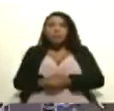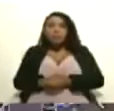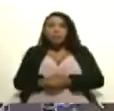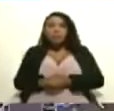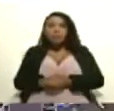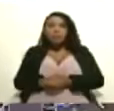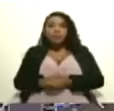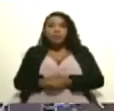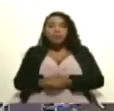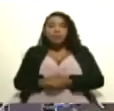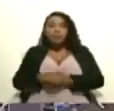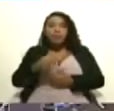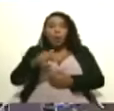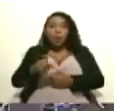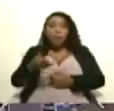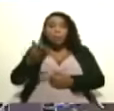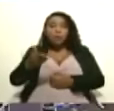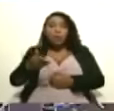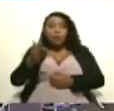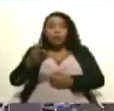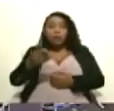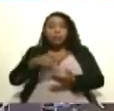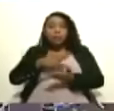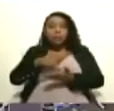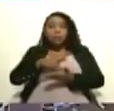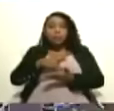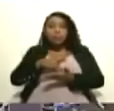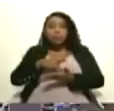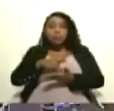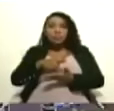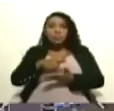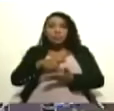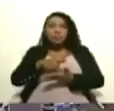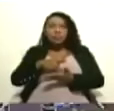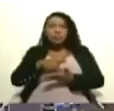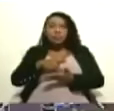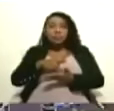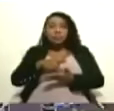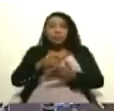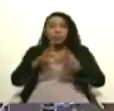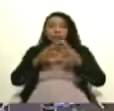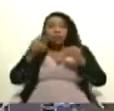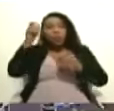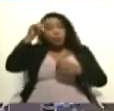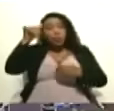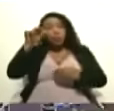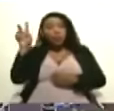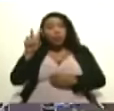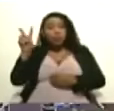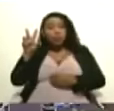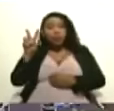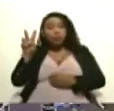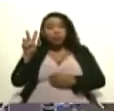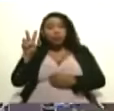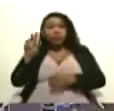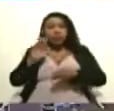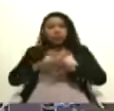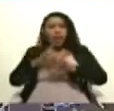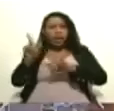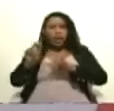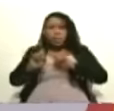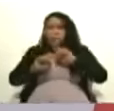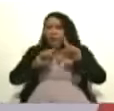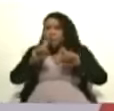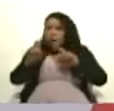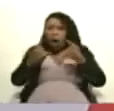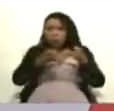un importantísima participación una gloriosa participación de todo el pueblo de Venezuela porque este no era un referendo para